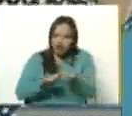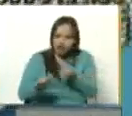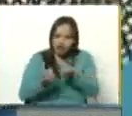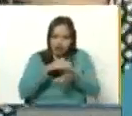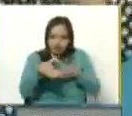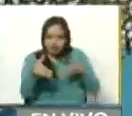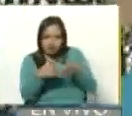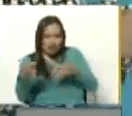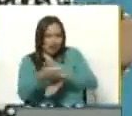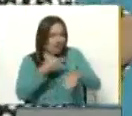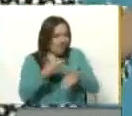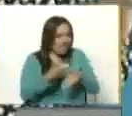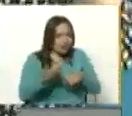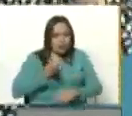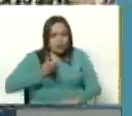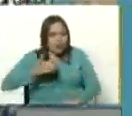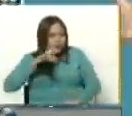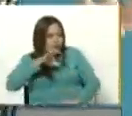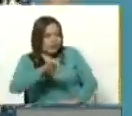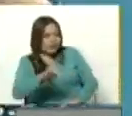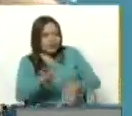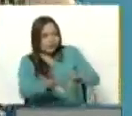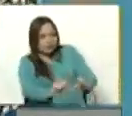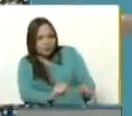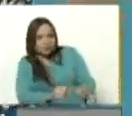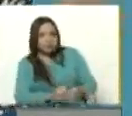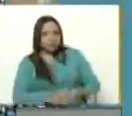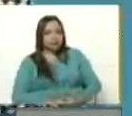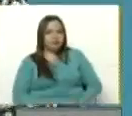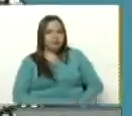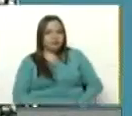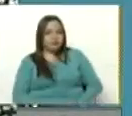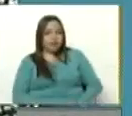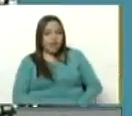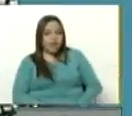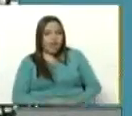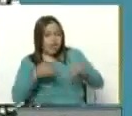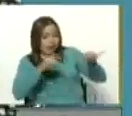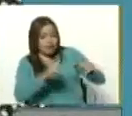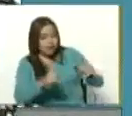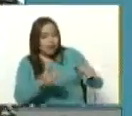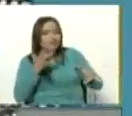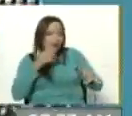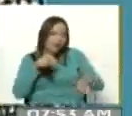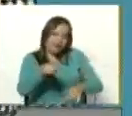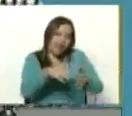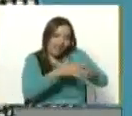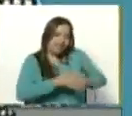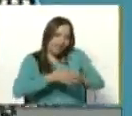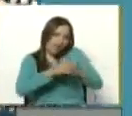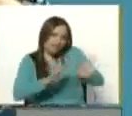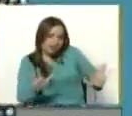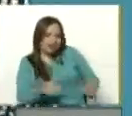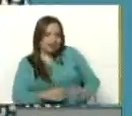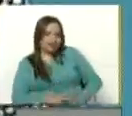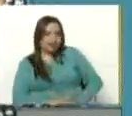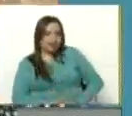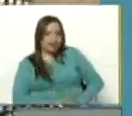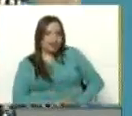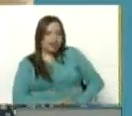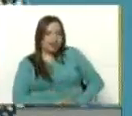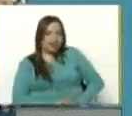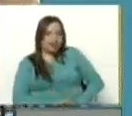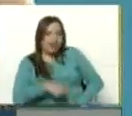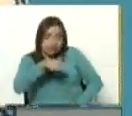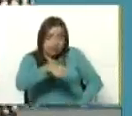el gobierno en países neoliberales. En el mismo imperio como en mi país. Así que eso permite